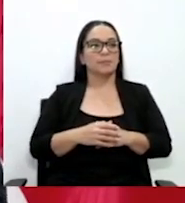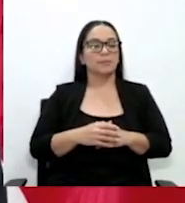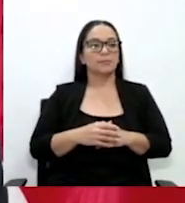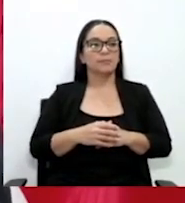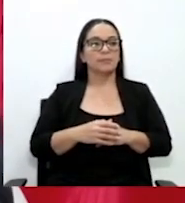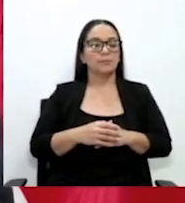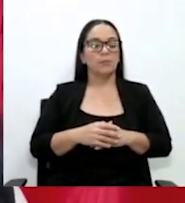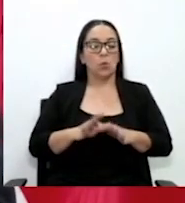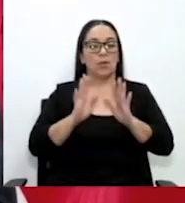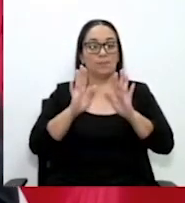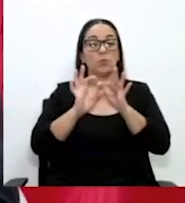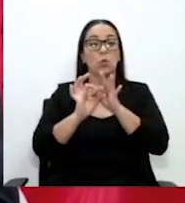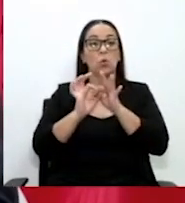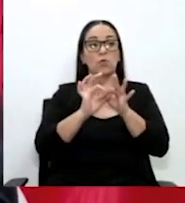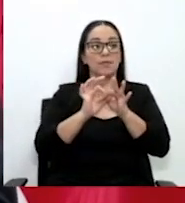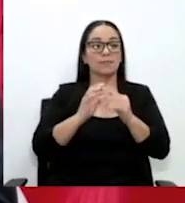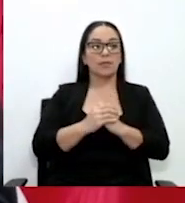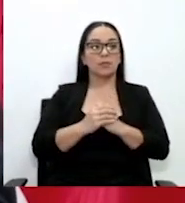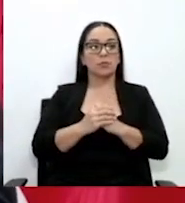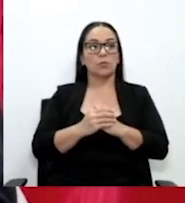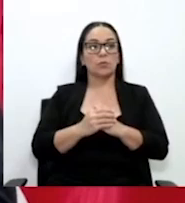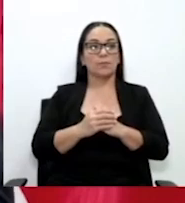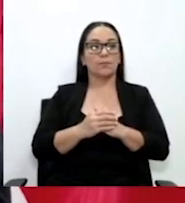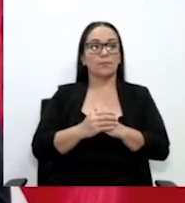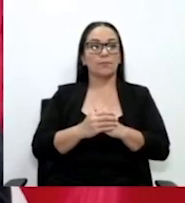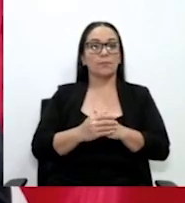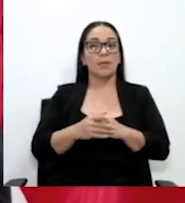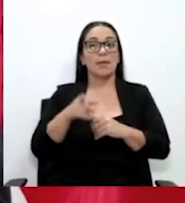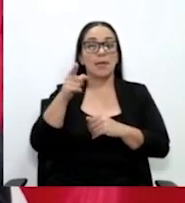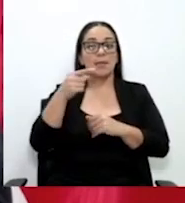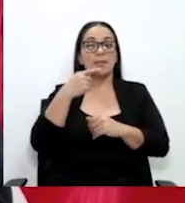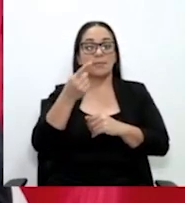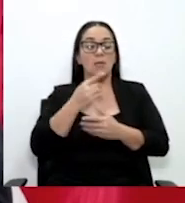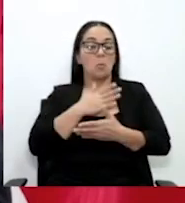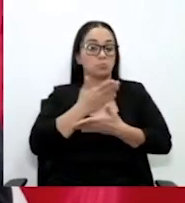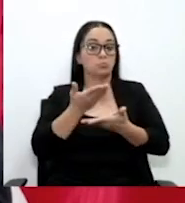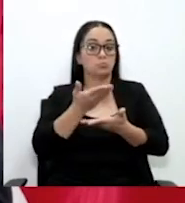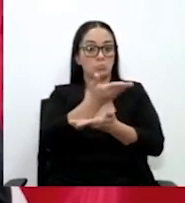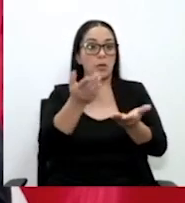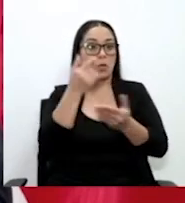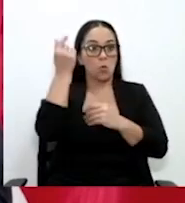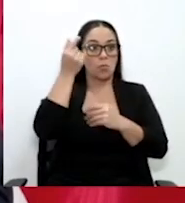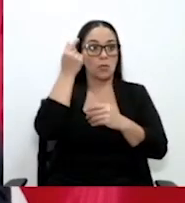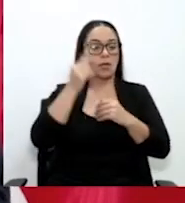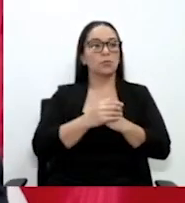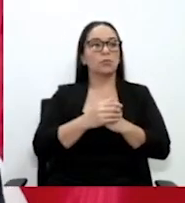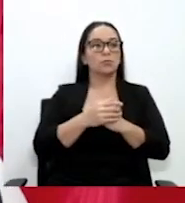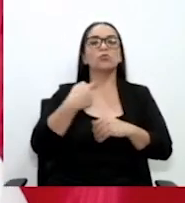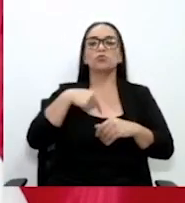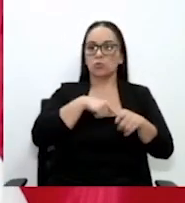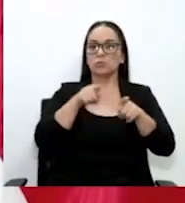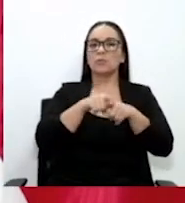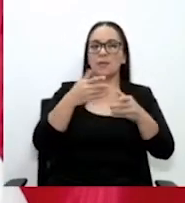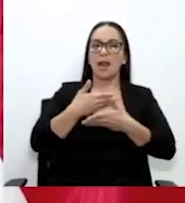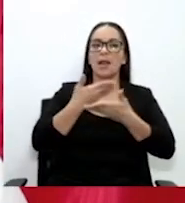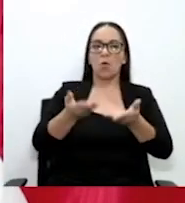a el ponerse a la orden del gobierno, pues nosotros nos ponemos a la orden de ella también